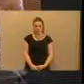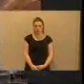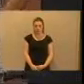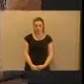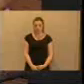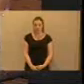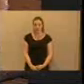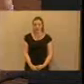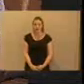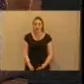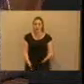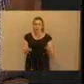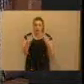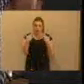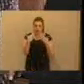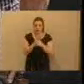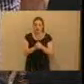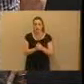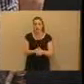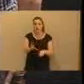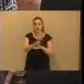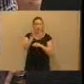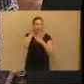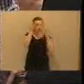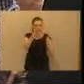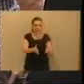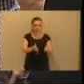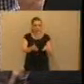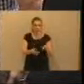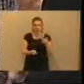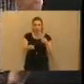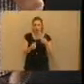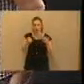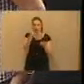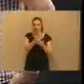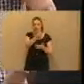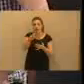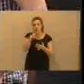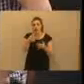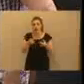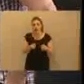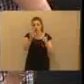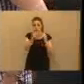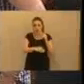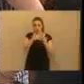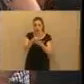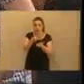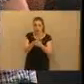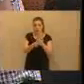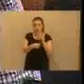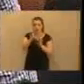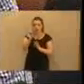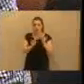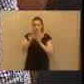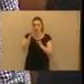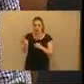Gracias. Señora consejera, ¿tiene prevista la renegociación de la deuda para aminorar el gasto en el pago de intereses y destinar ese ahorro a